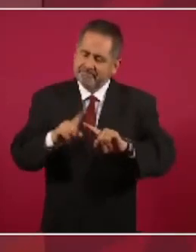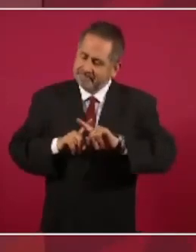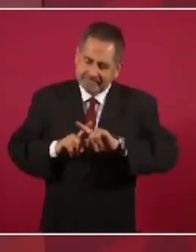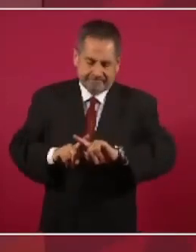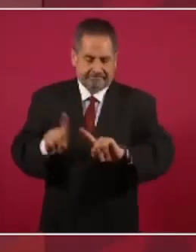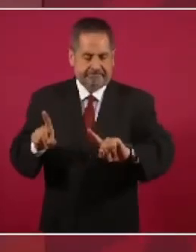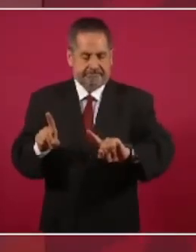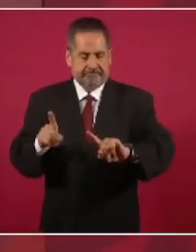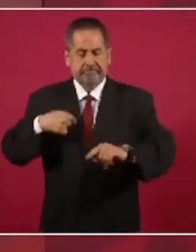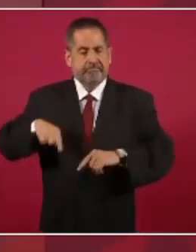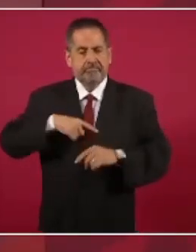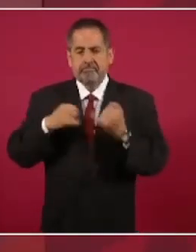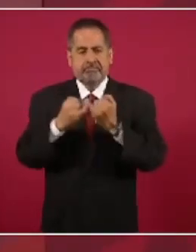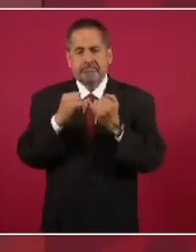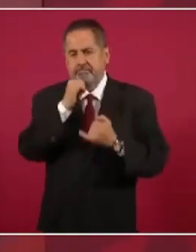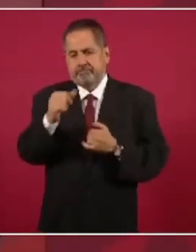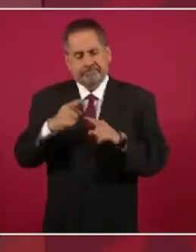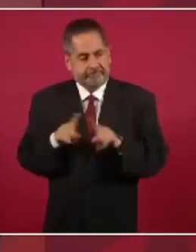no tenemos